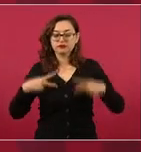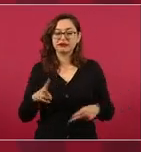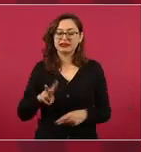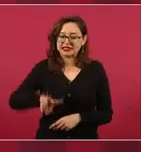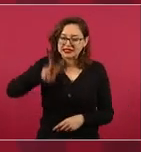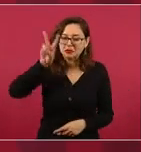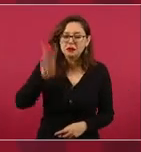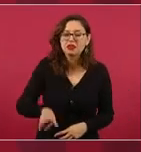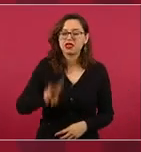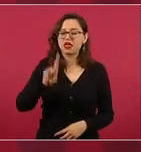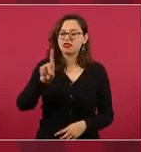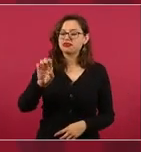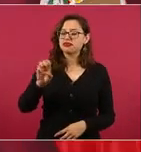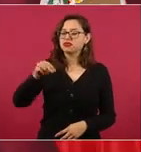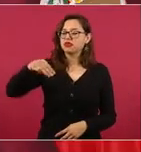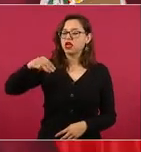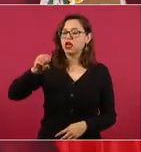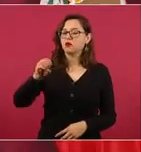en México